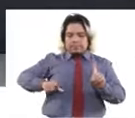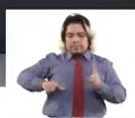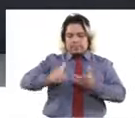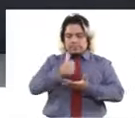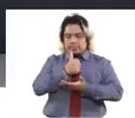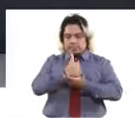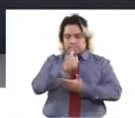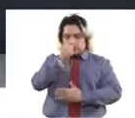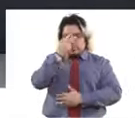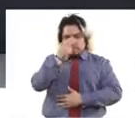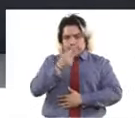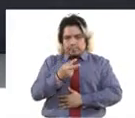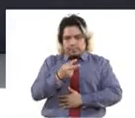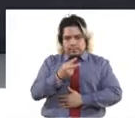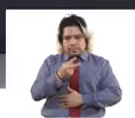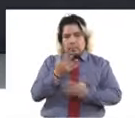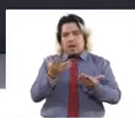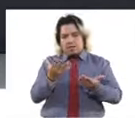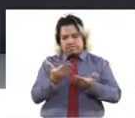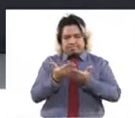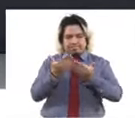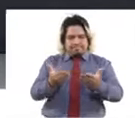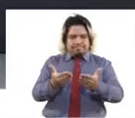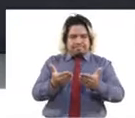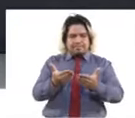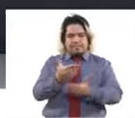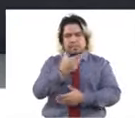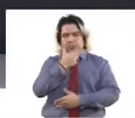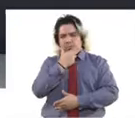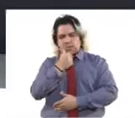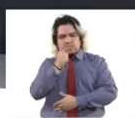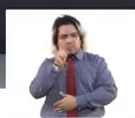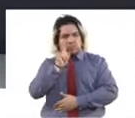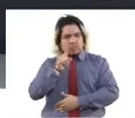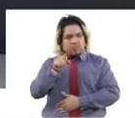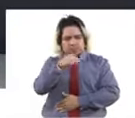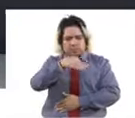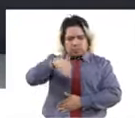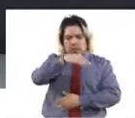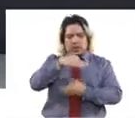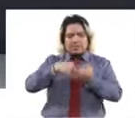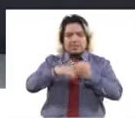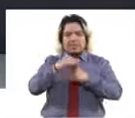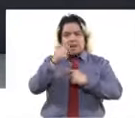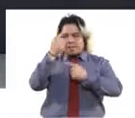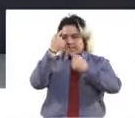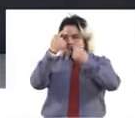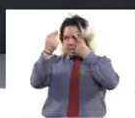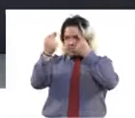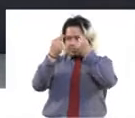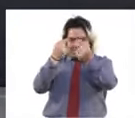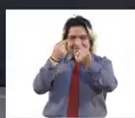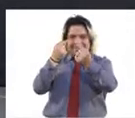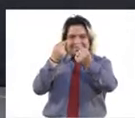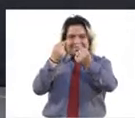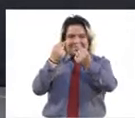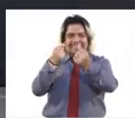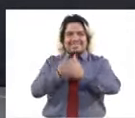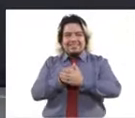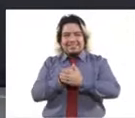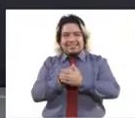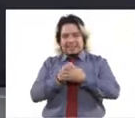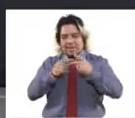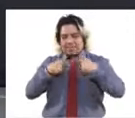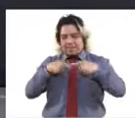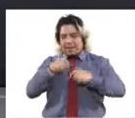México. Y a continuación, señoras y señores, el personal graduado ejecutará para todas y todos